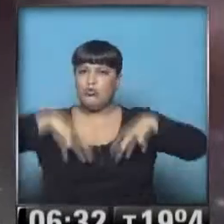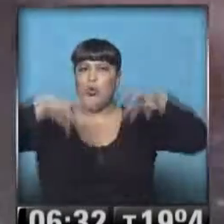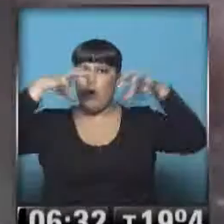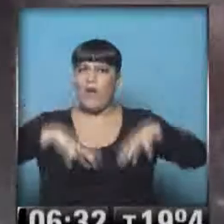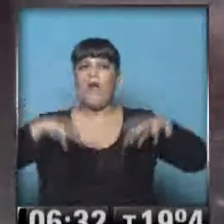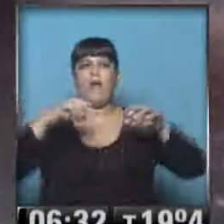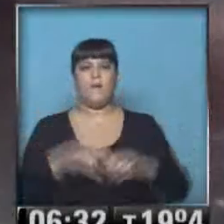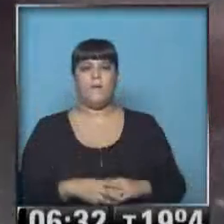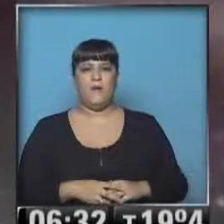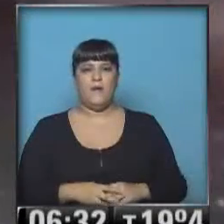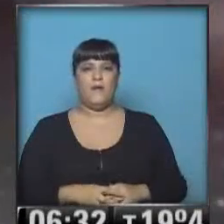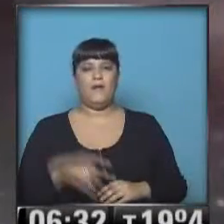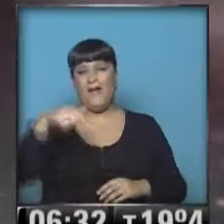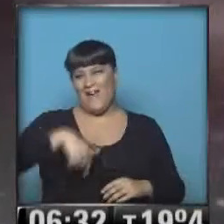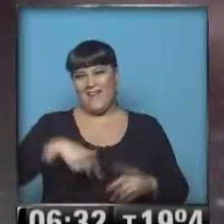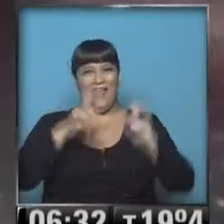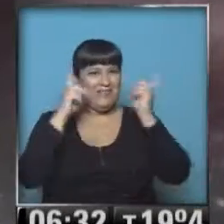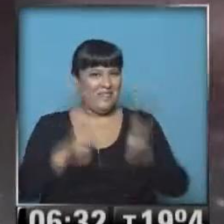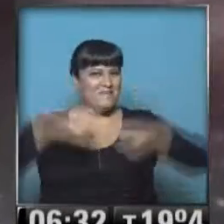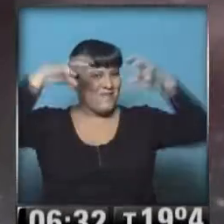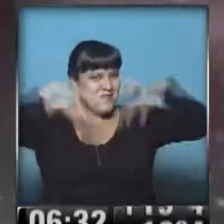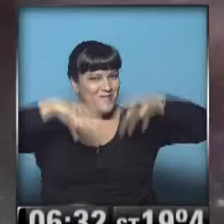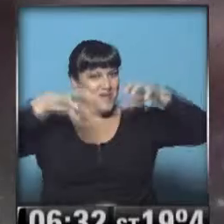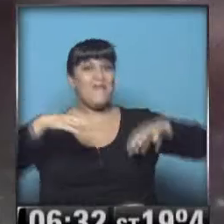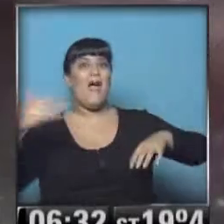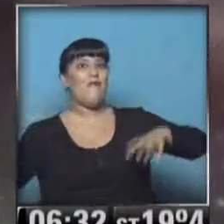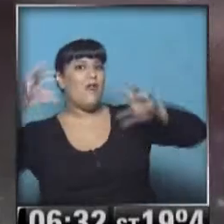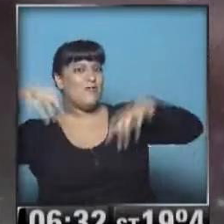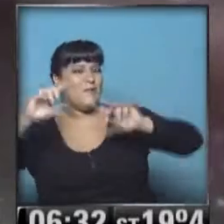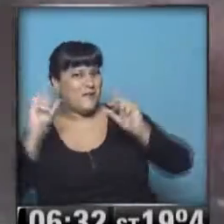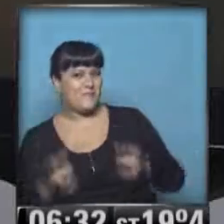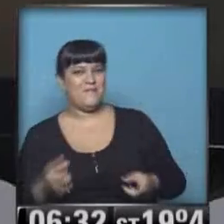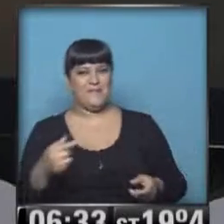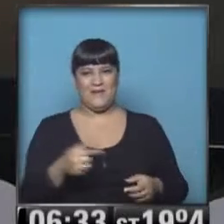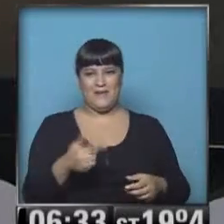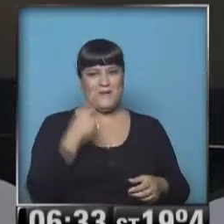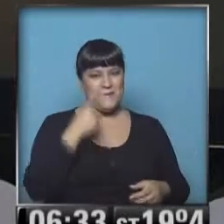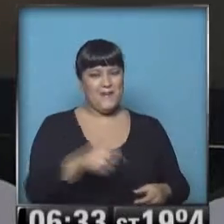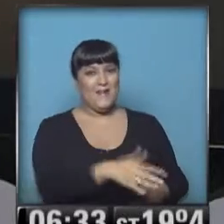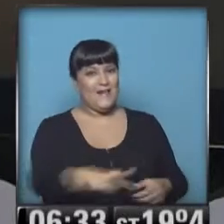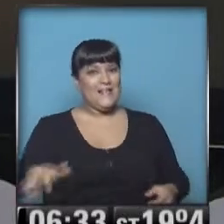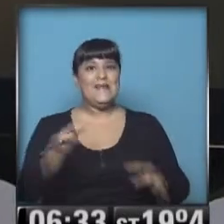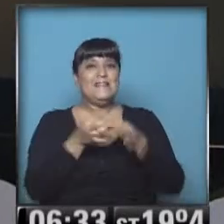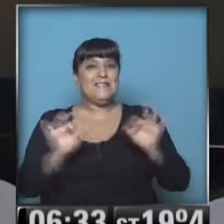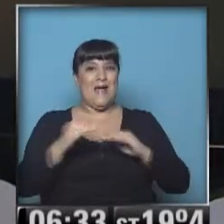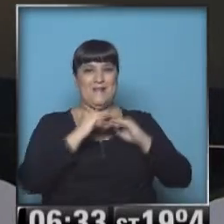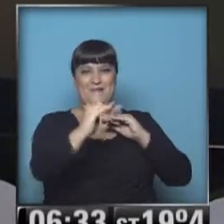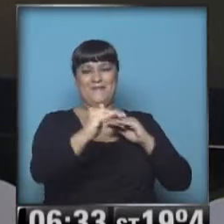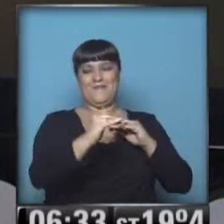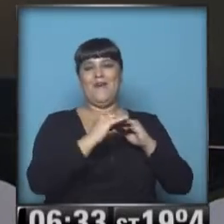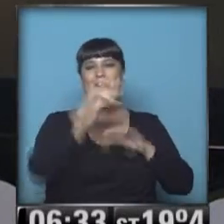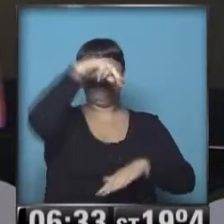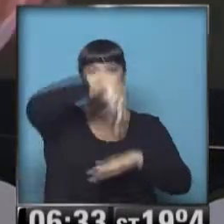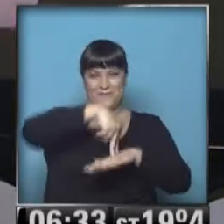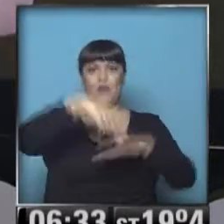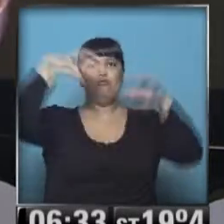llueve adentro, y llueve en el estudio y se me junta agua aquí nomás. Suerte que estoy en una pasarelita porque llueve